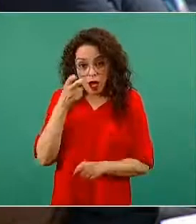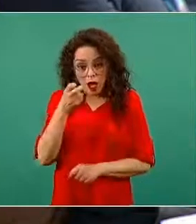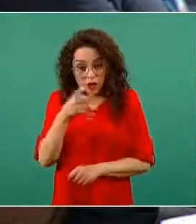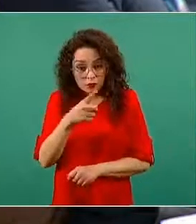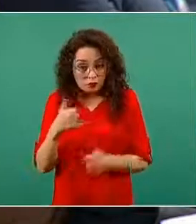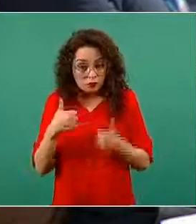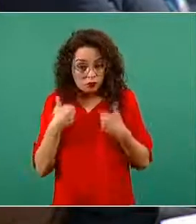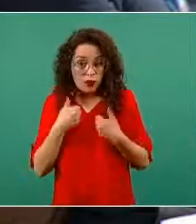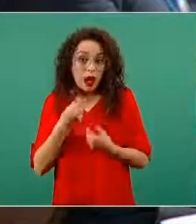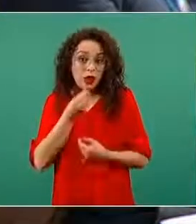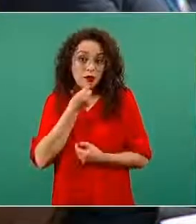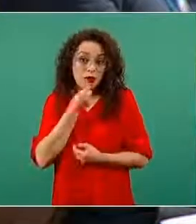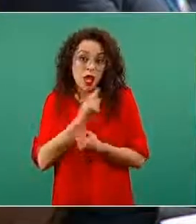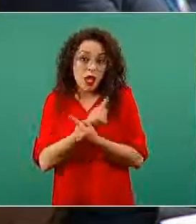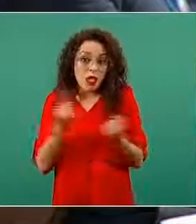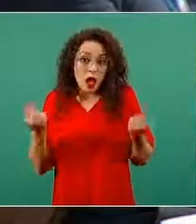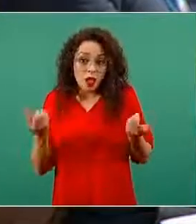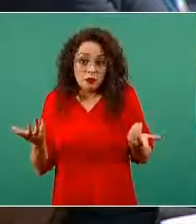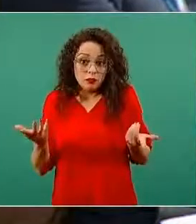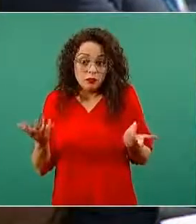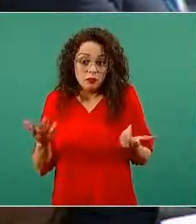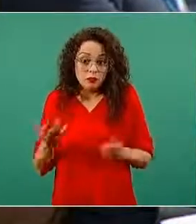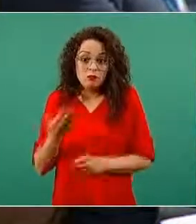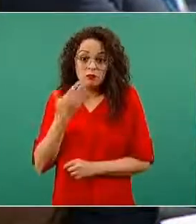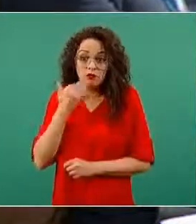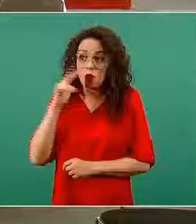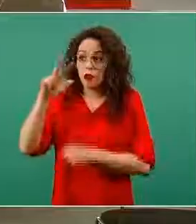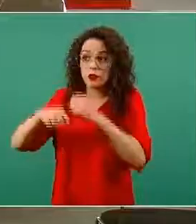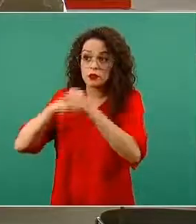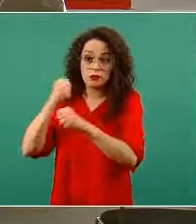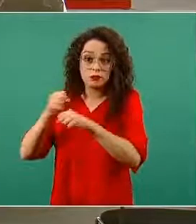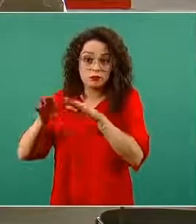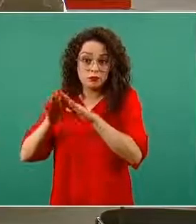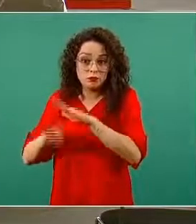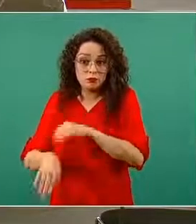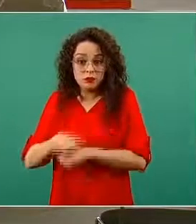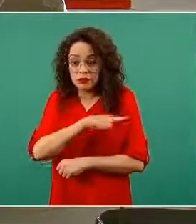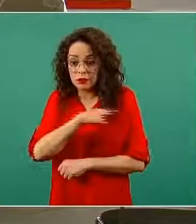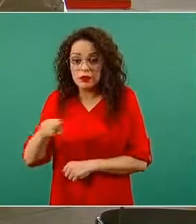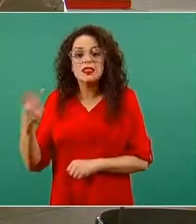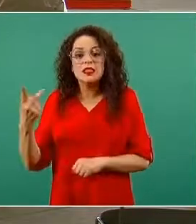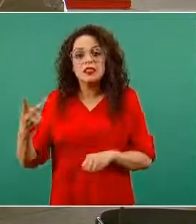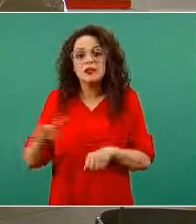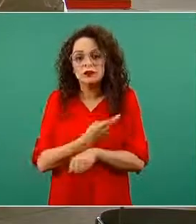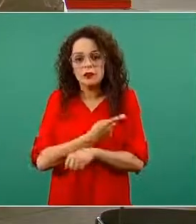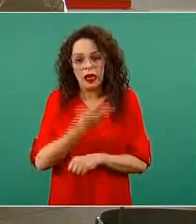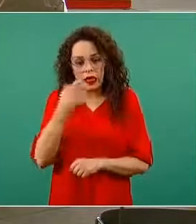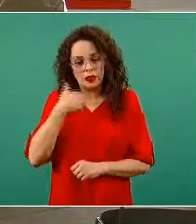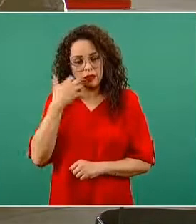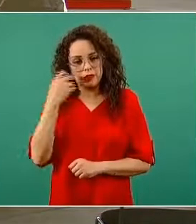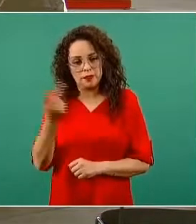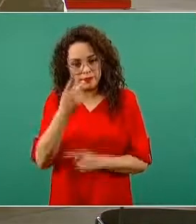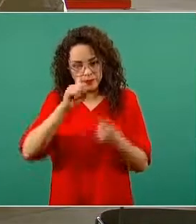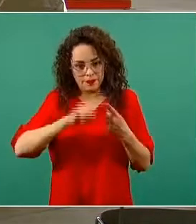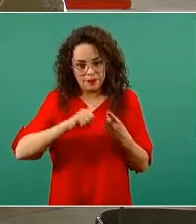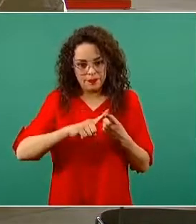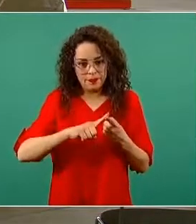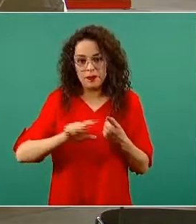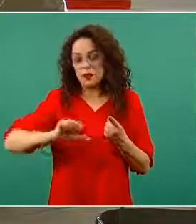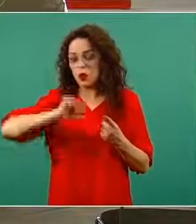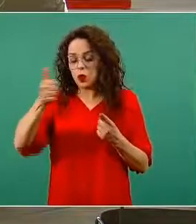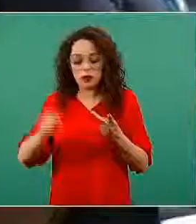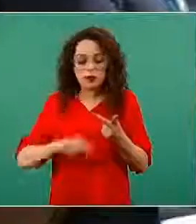niñas, que obviamente pues son menores de 18, qué pasaría con ellas? Esa sería una pregunta. Y